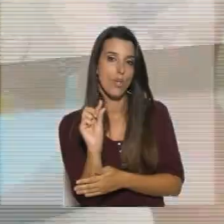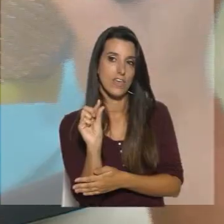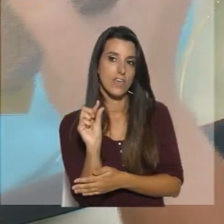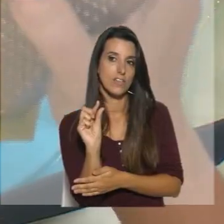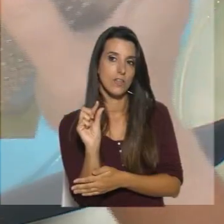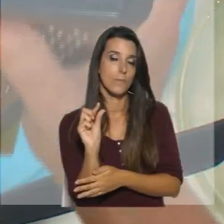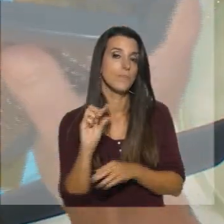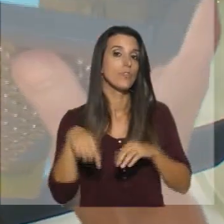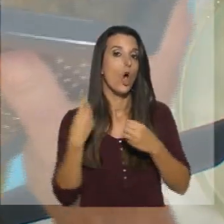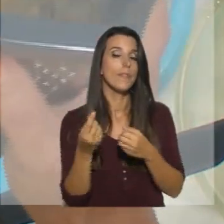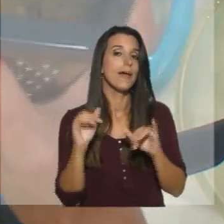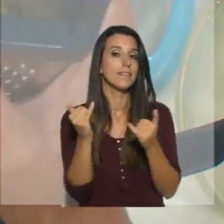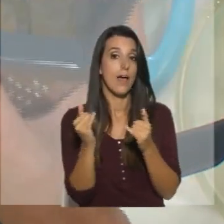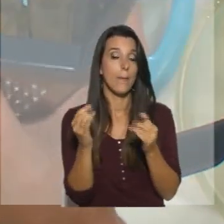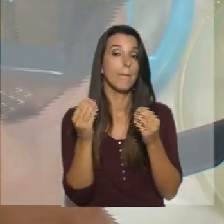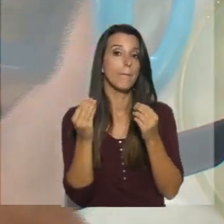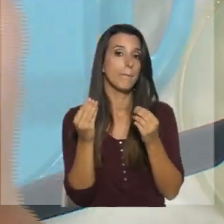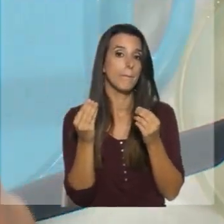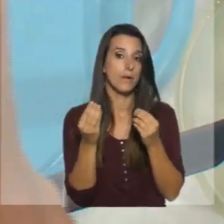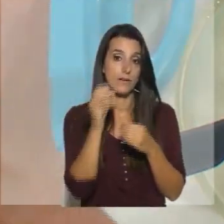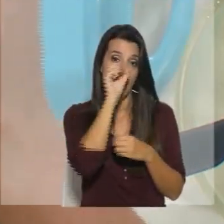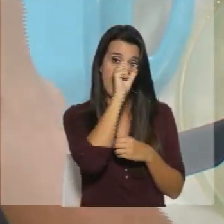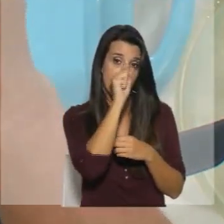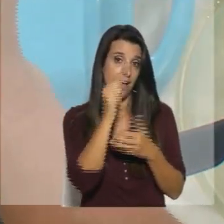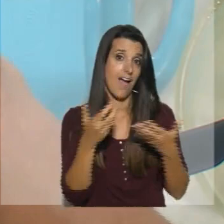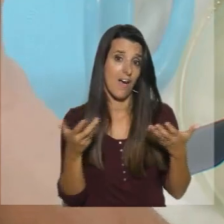Otra cosa que ya están de oferta, están a punto las naranjas. Sí,